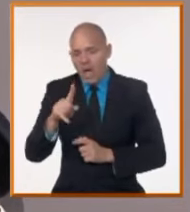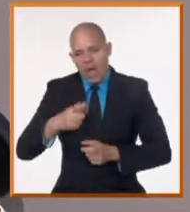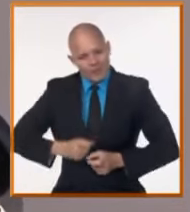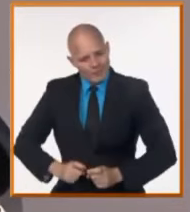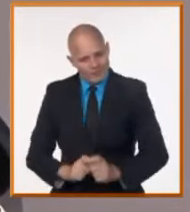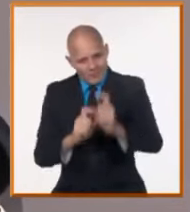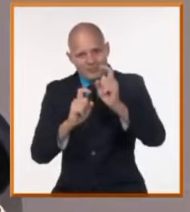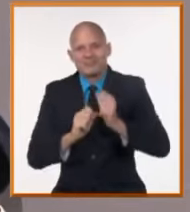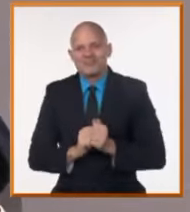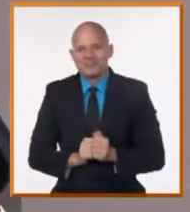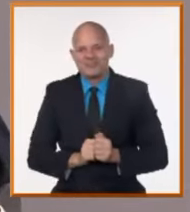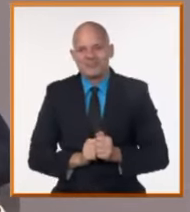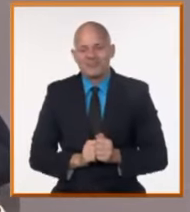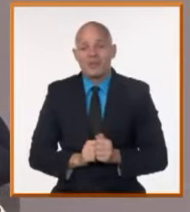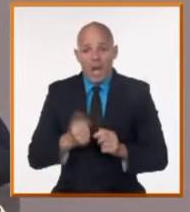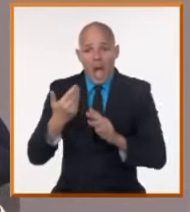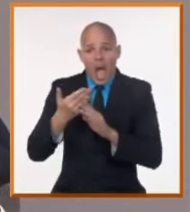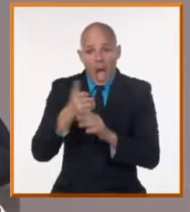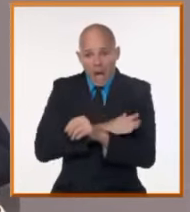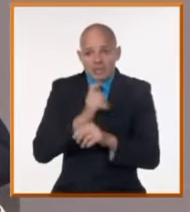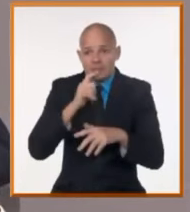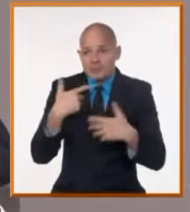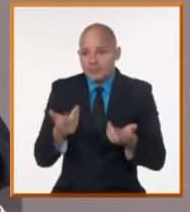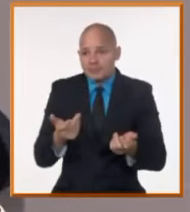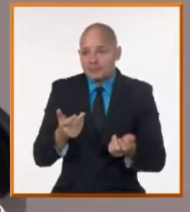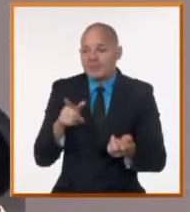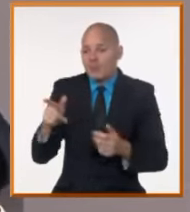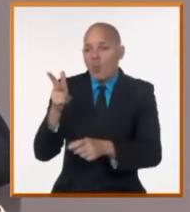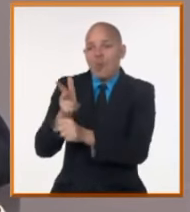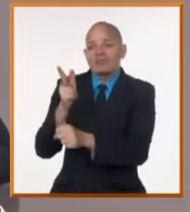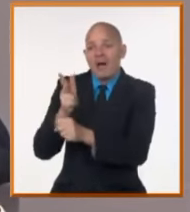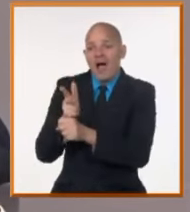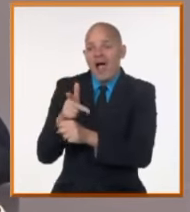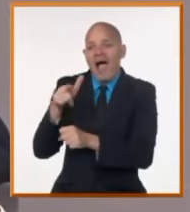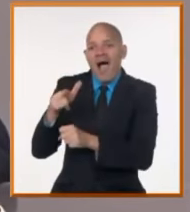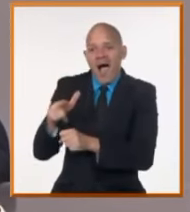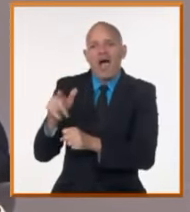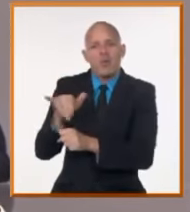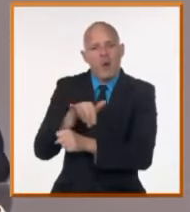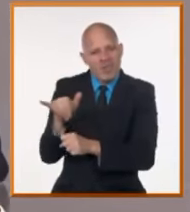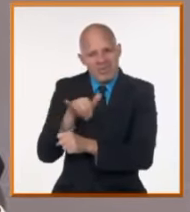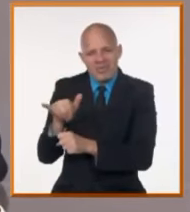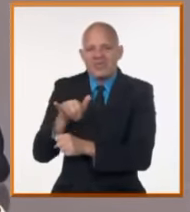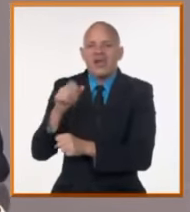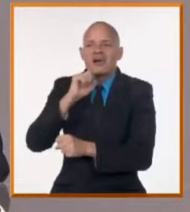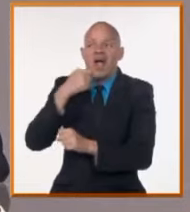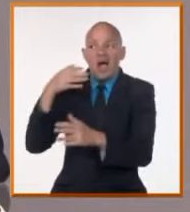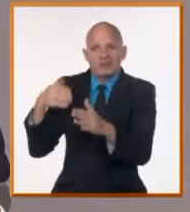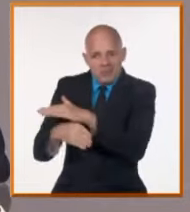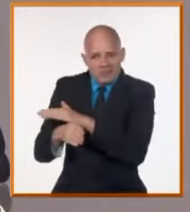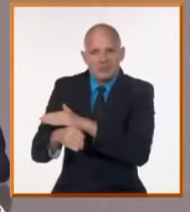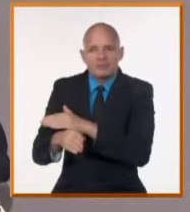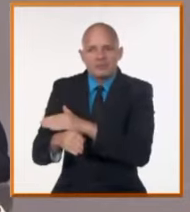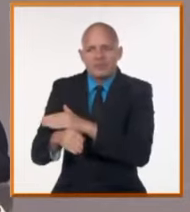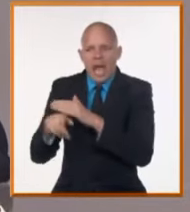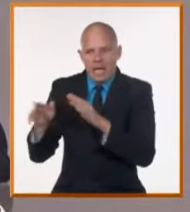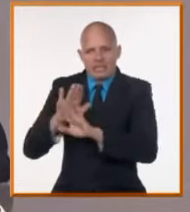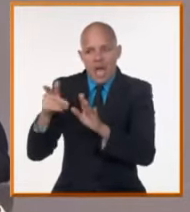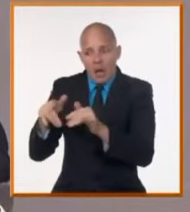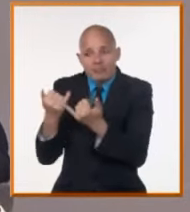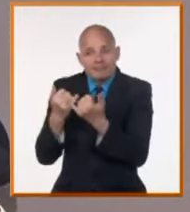proceso nacionalista radical de Jacobo Arbenz. La Revolución Cubana es el segundo incidente y de